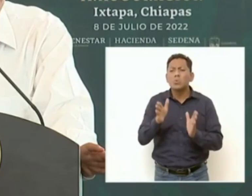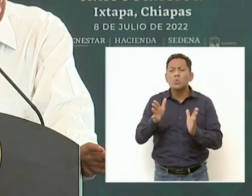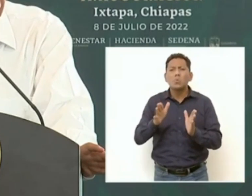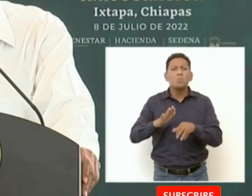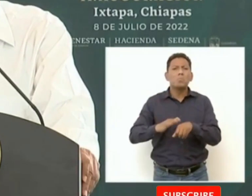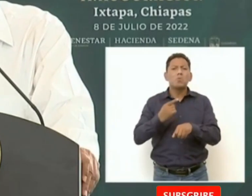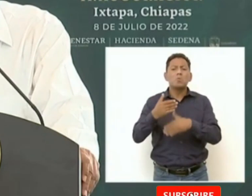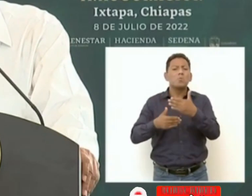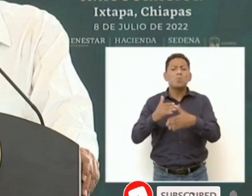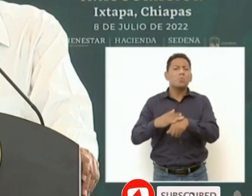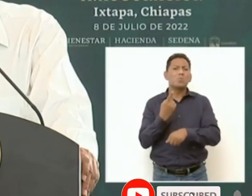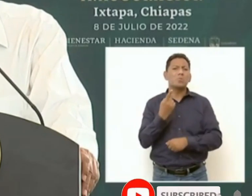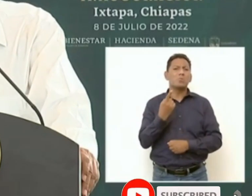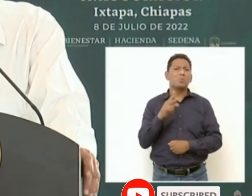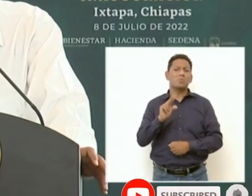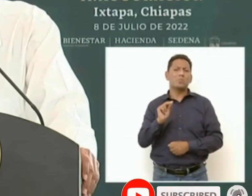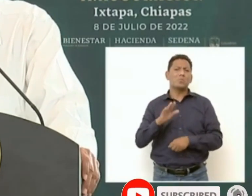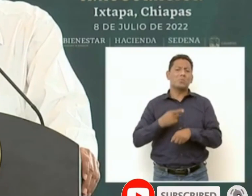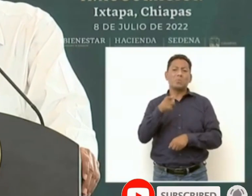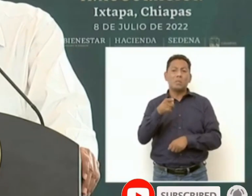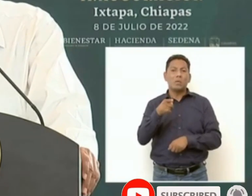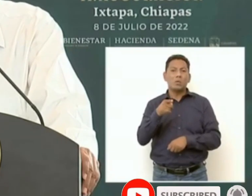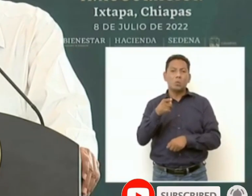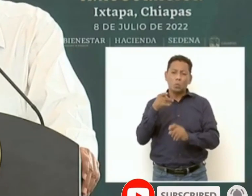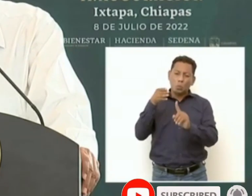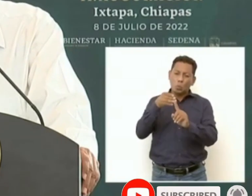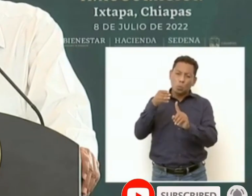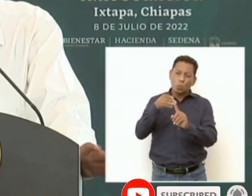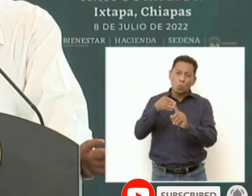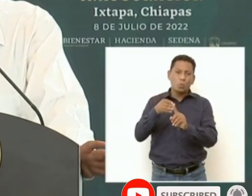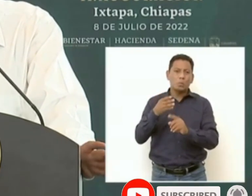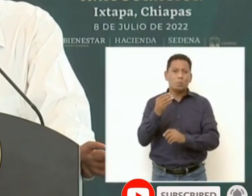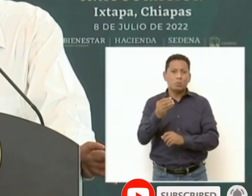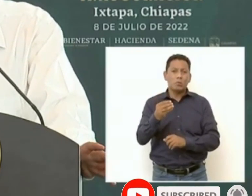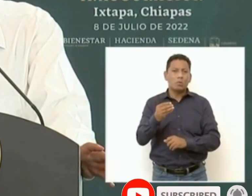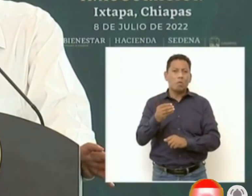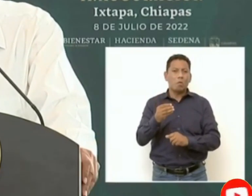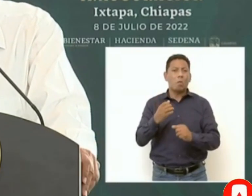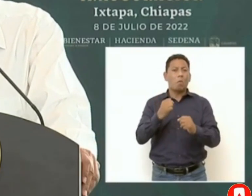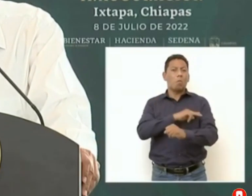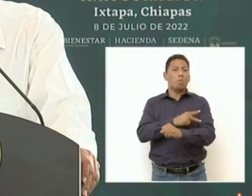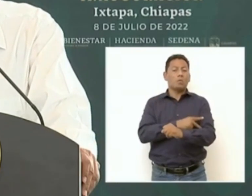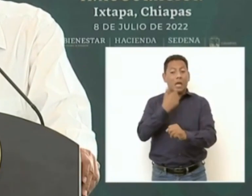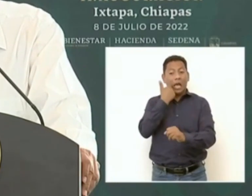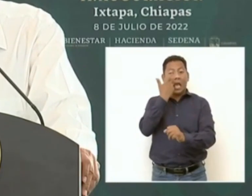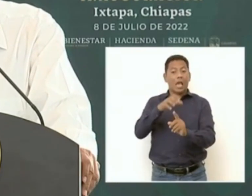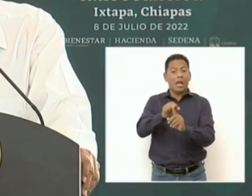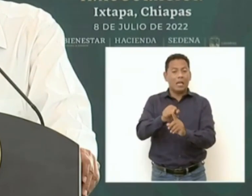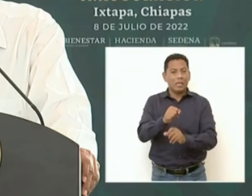porque era yo muy ambicioso de poder.